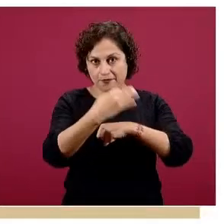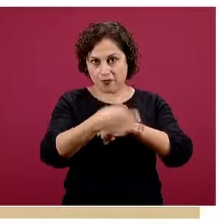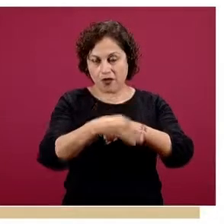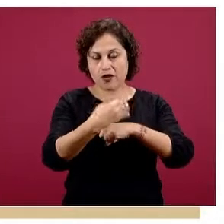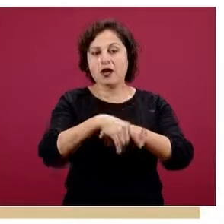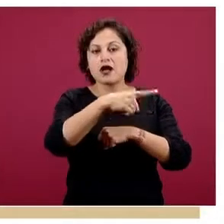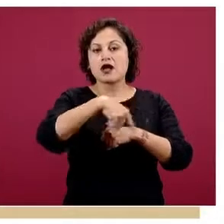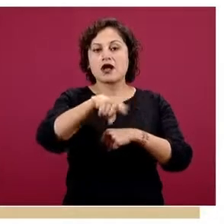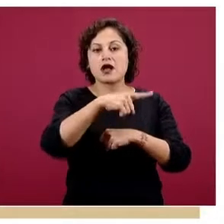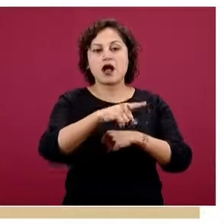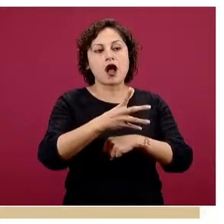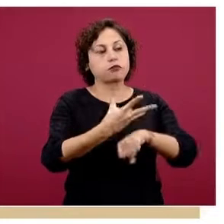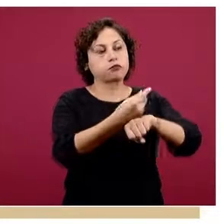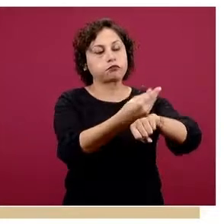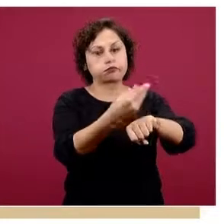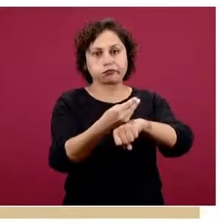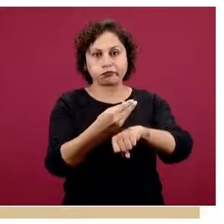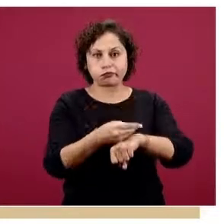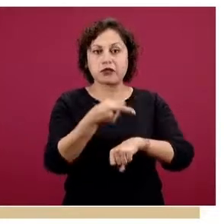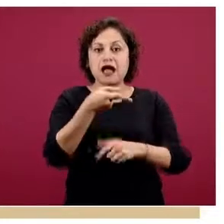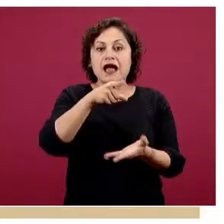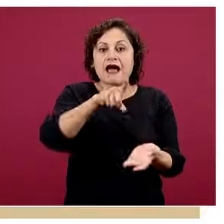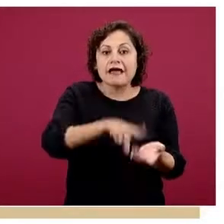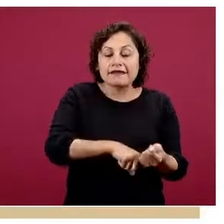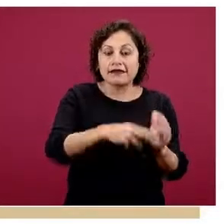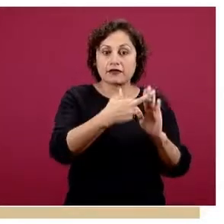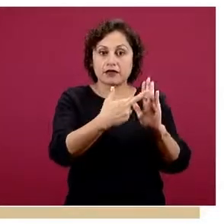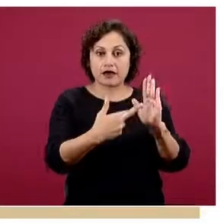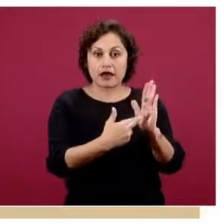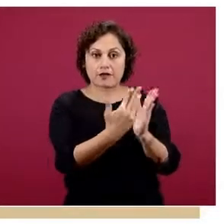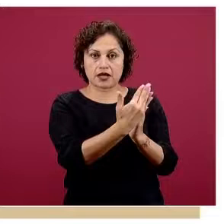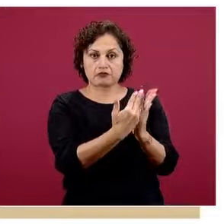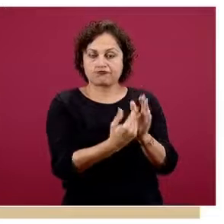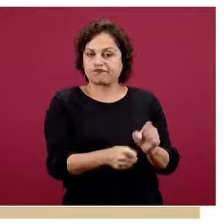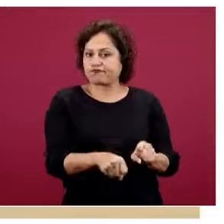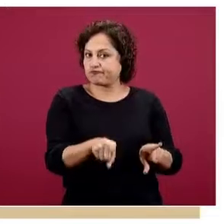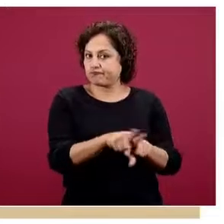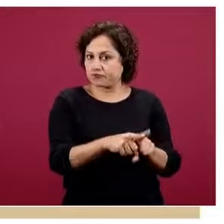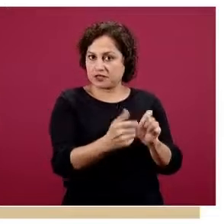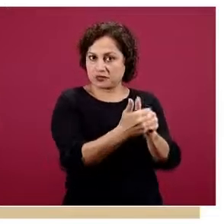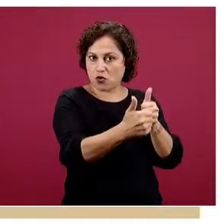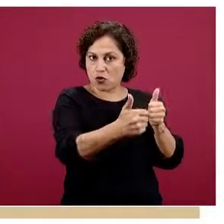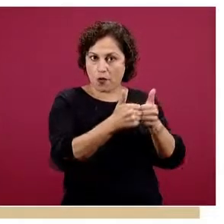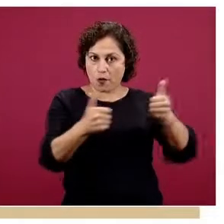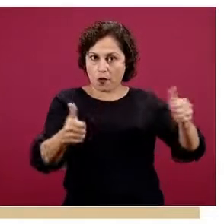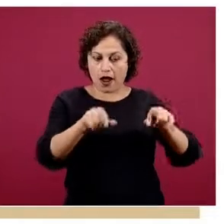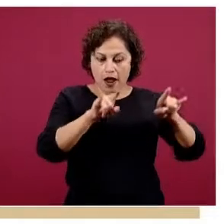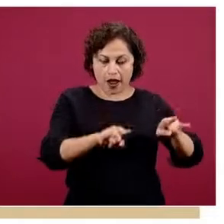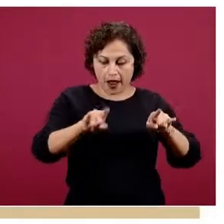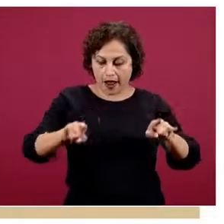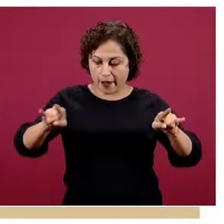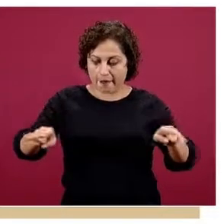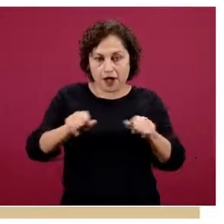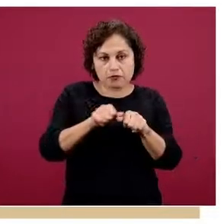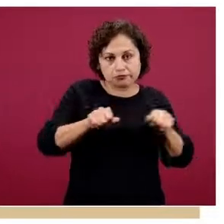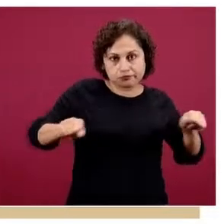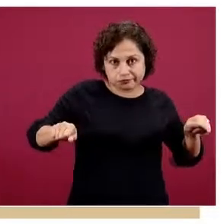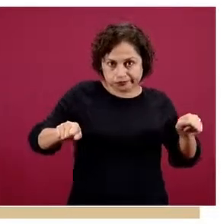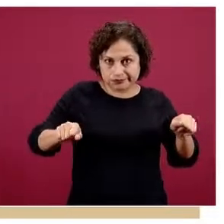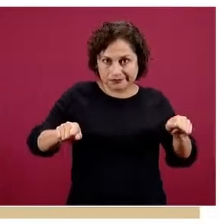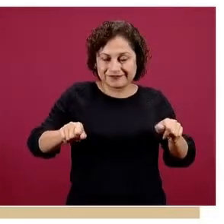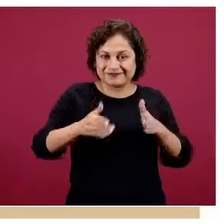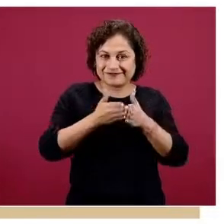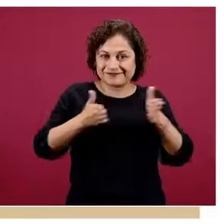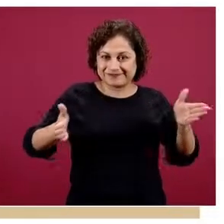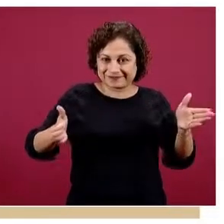habilitaron y se activaron, se establecieron medidas de sana distancia, desde el distanciamiento de cama y cama, como ustedes pueden ver en la